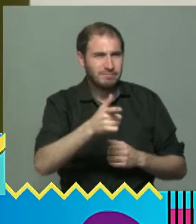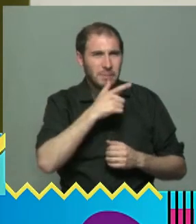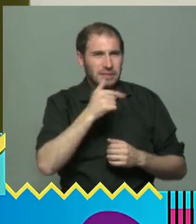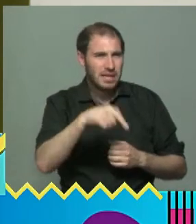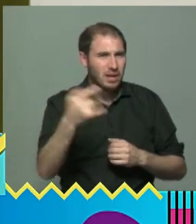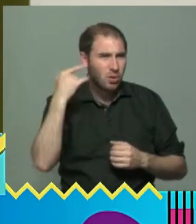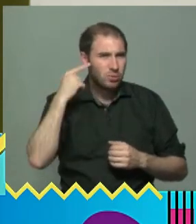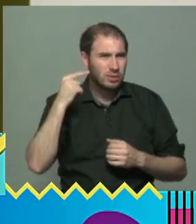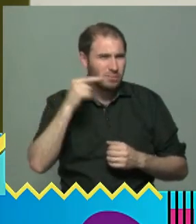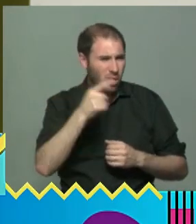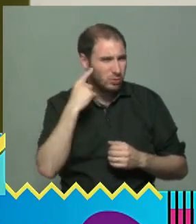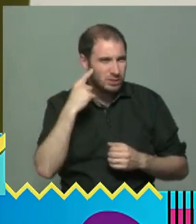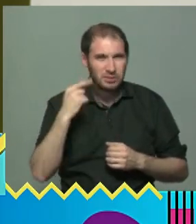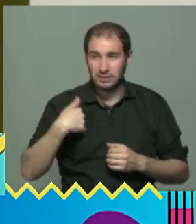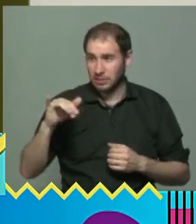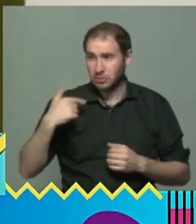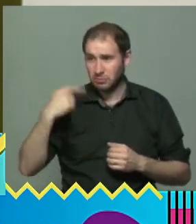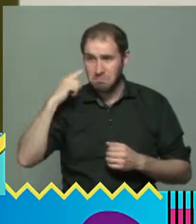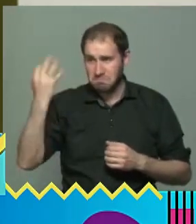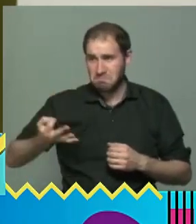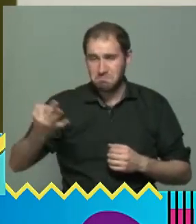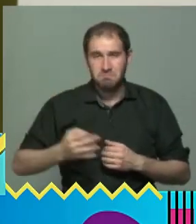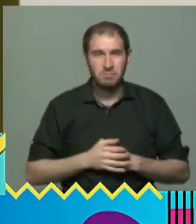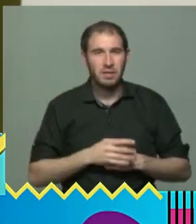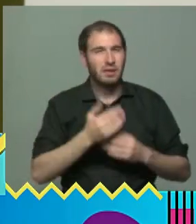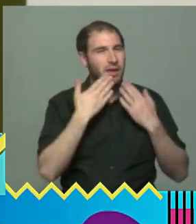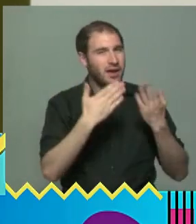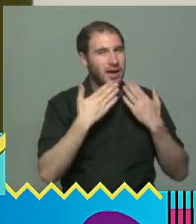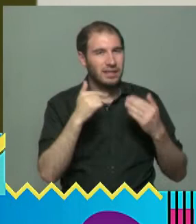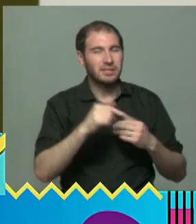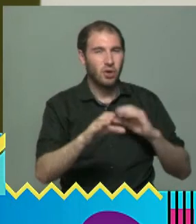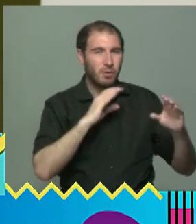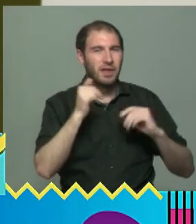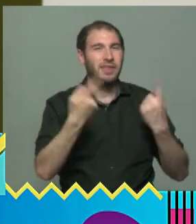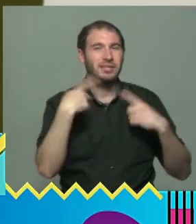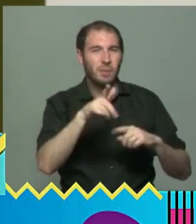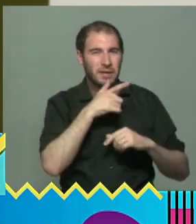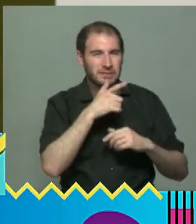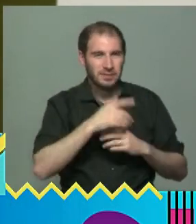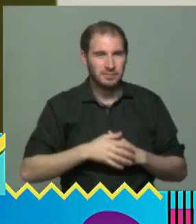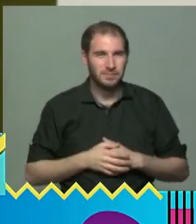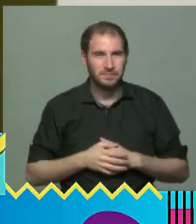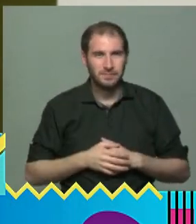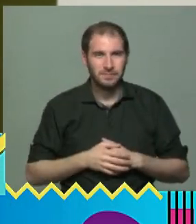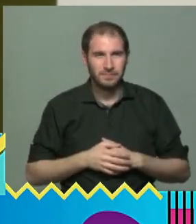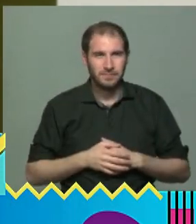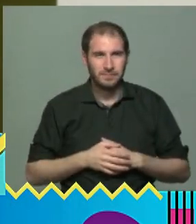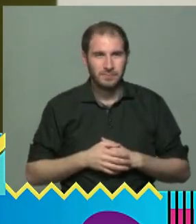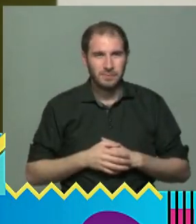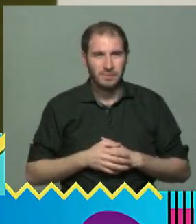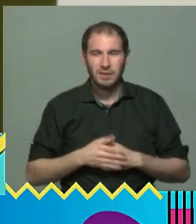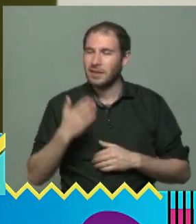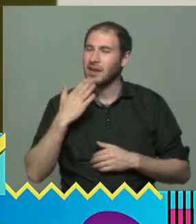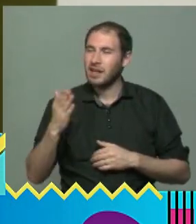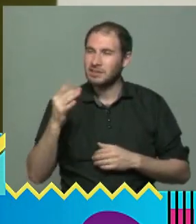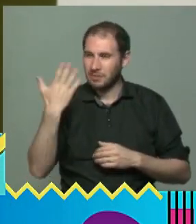nos escucha. María, ¿nos escuchás? Sí, yo los escucho perfecto. Bien, muchísimas gracias por la comunicación con distintos parecidos. Le